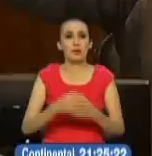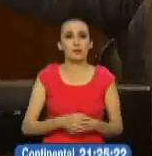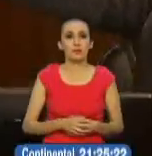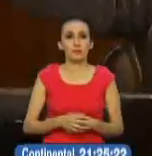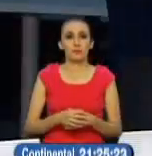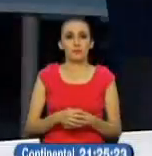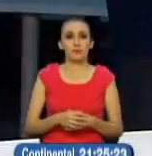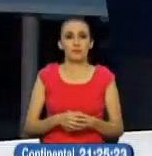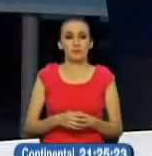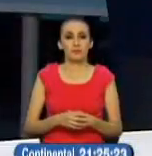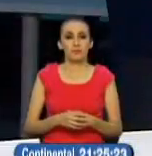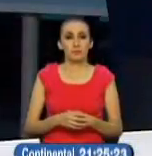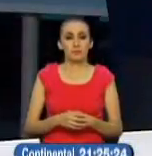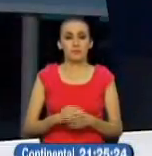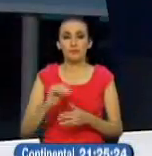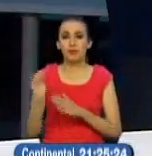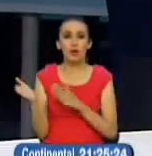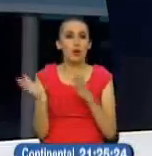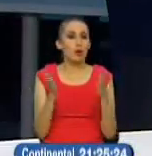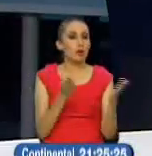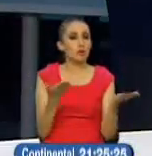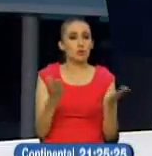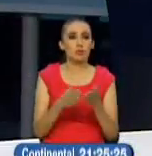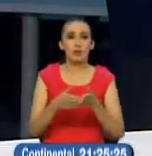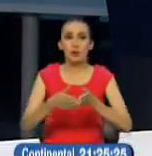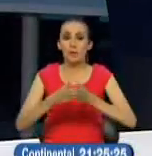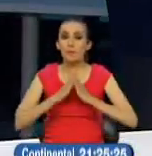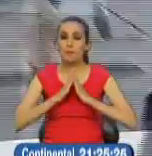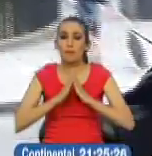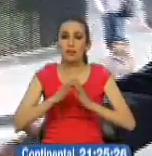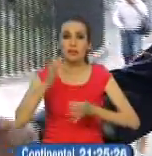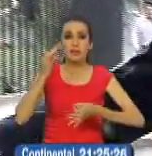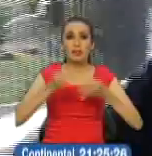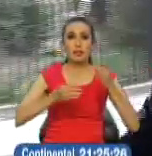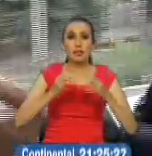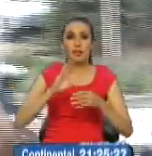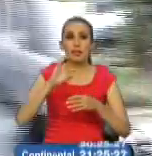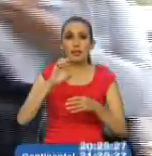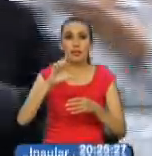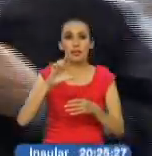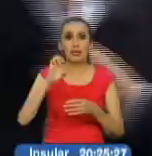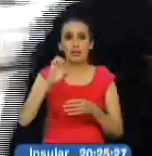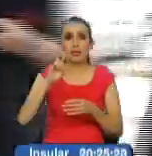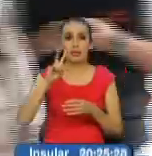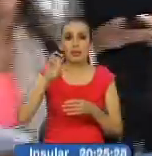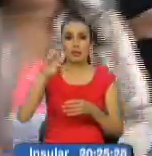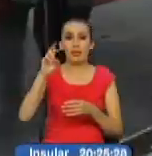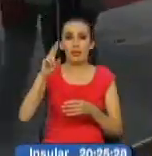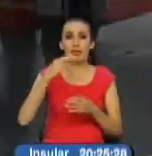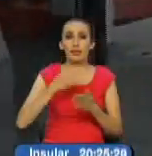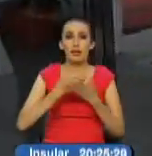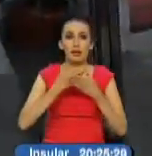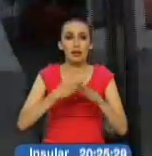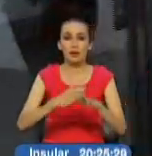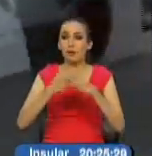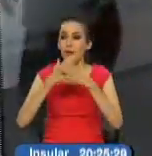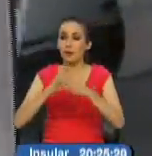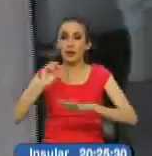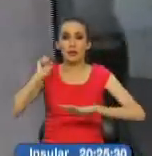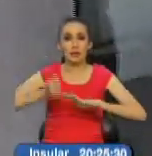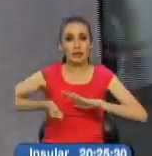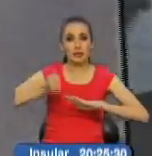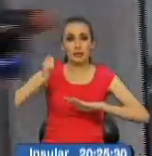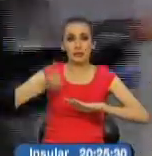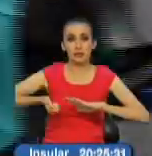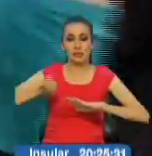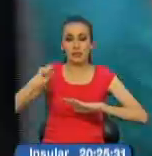Ecuador TV. Otro tema, el pedido de revisión de sentencia al exasambleísta Kleber Jiménez y a Fernando Villavicencio fue rechazado por los jueces del Tribunal de la